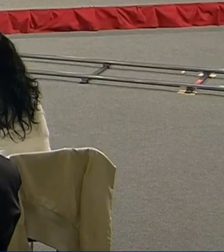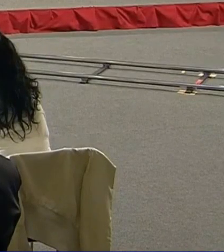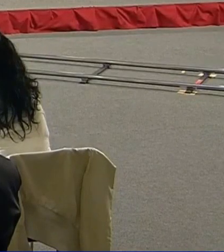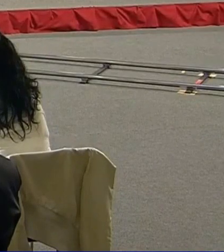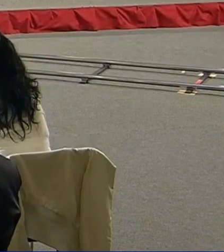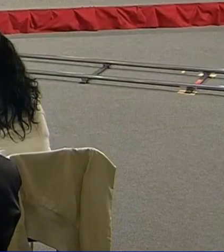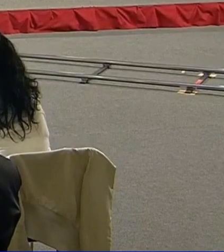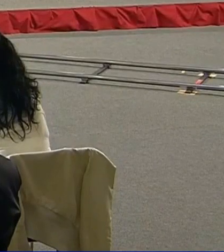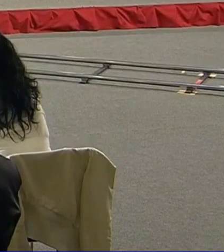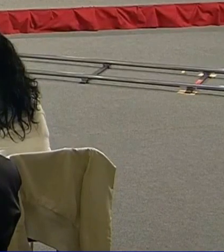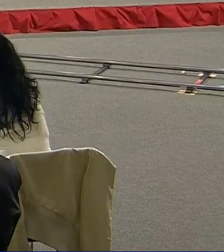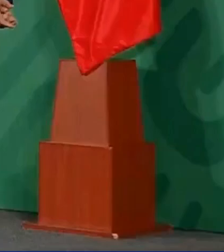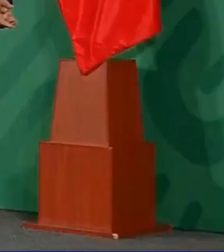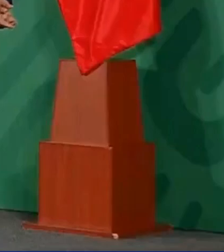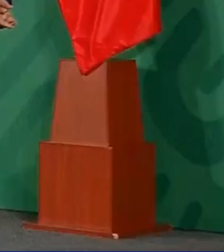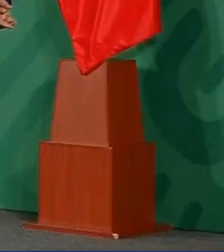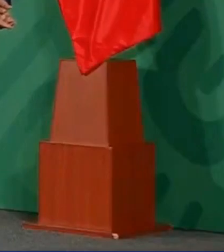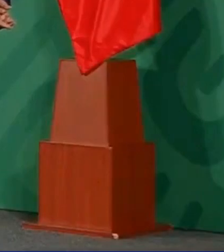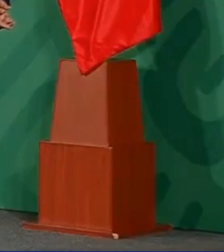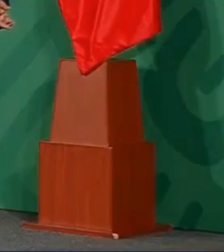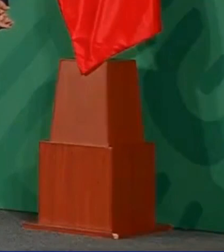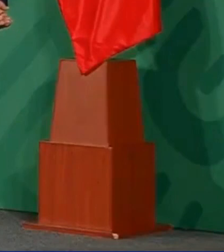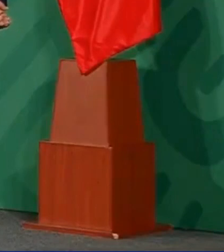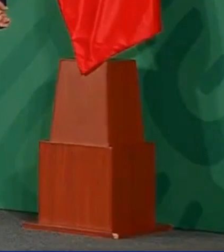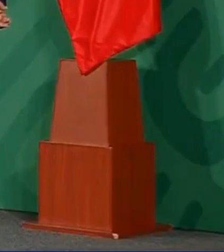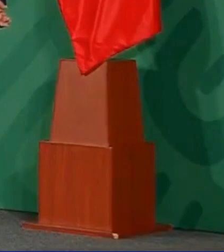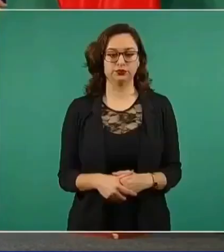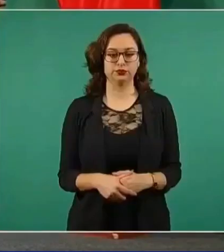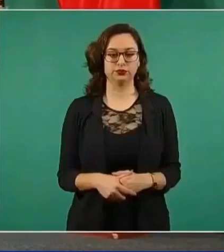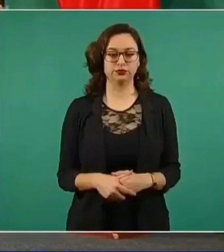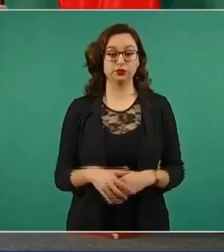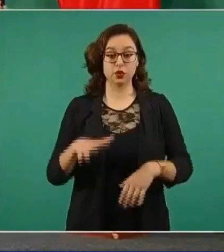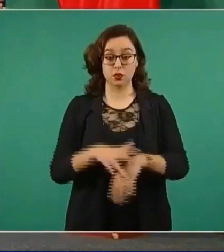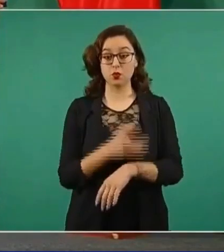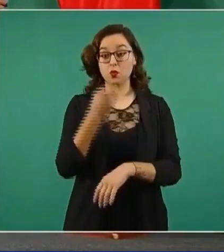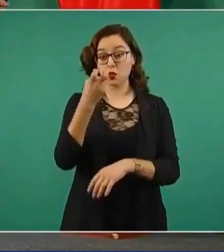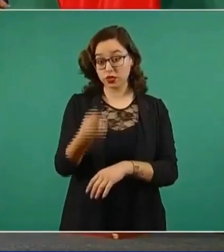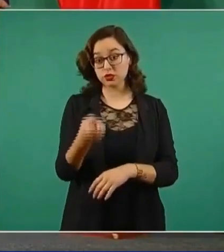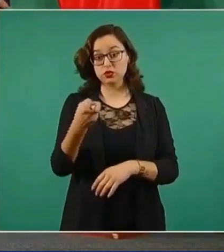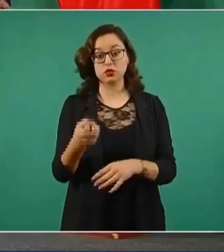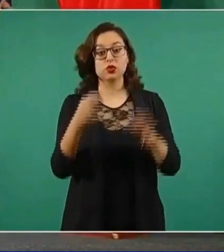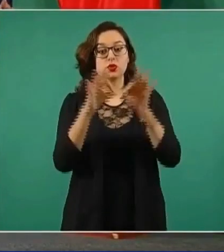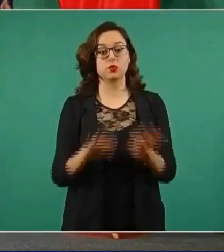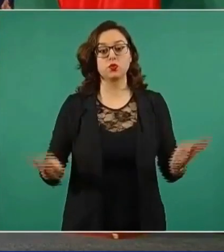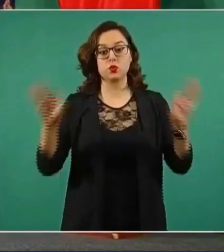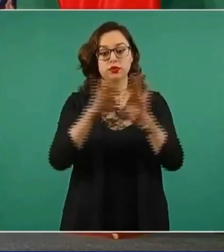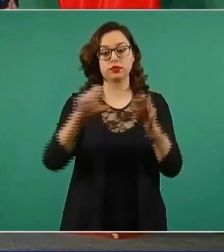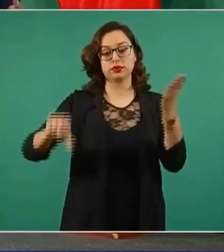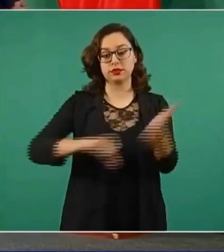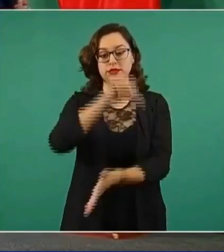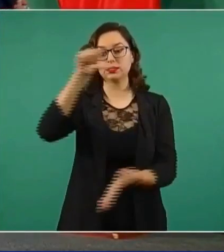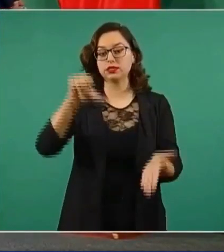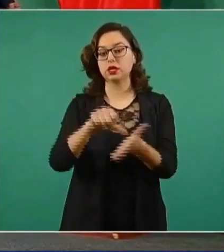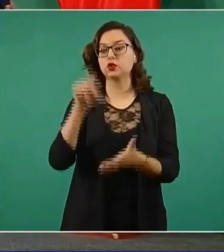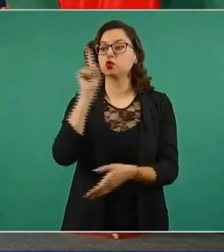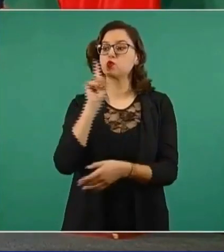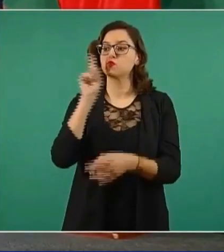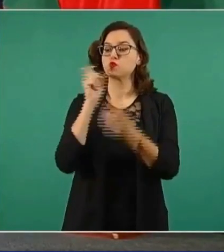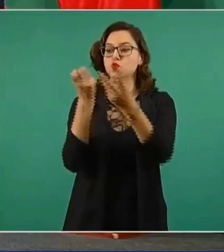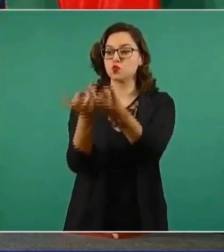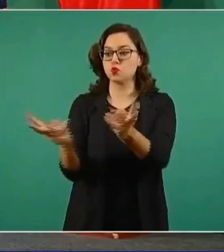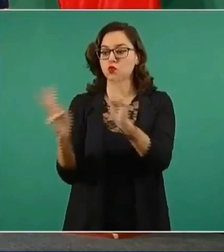IMUJERES, impulsamos el fortalecimiento de los Centros para el Desarrollo de las Mujeres y las Redes de